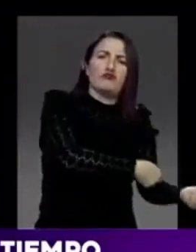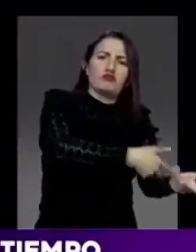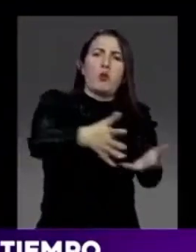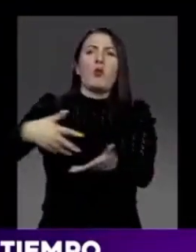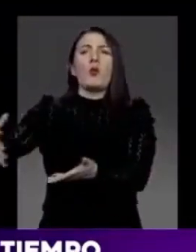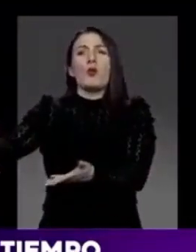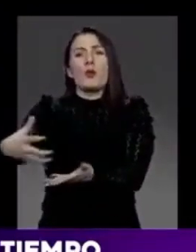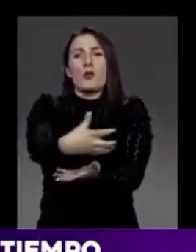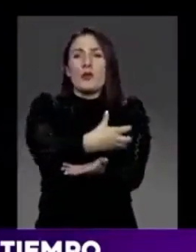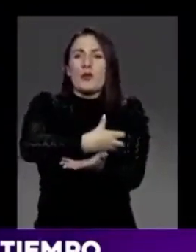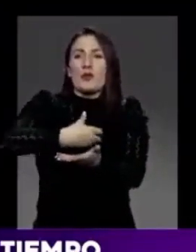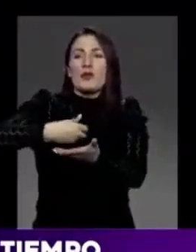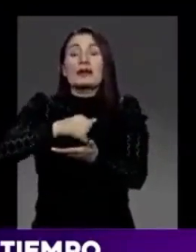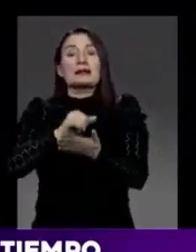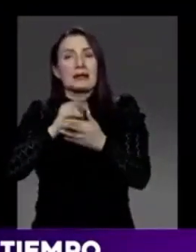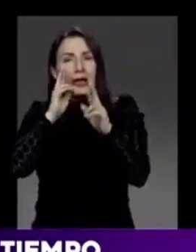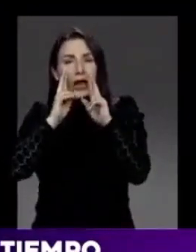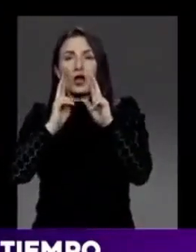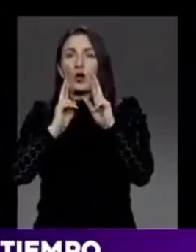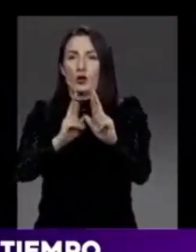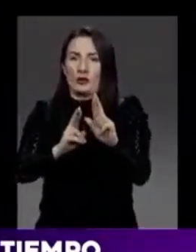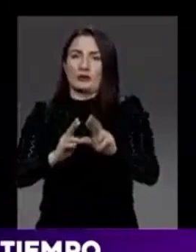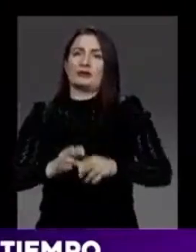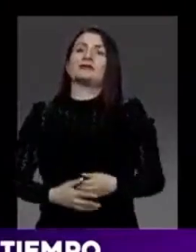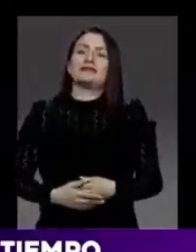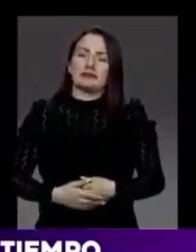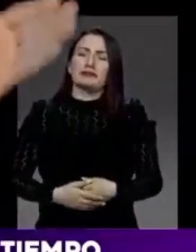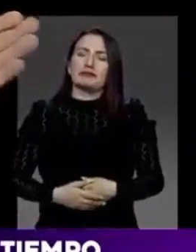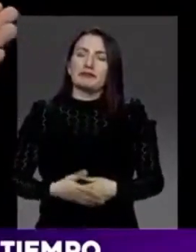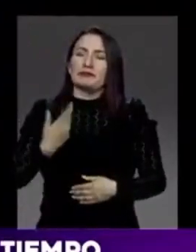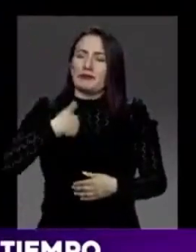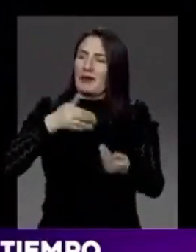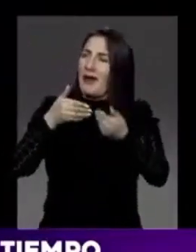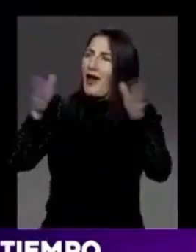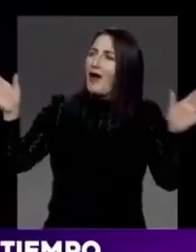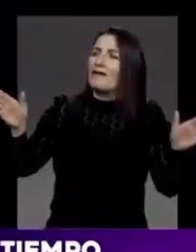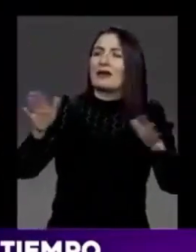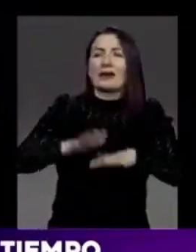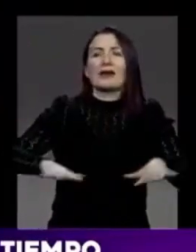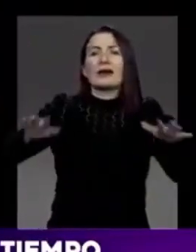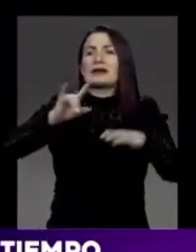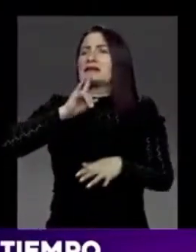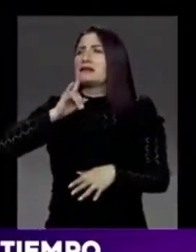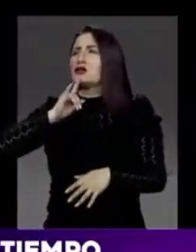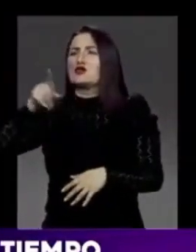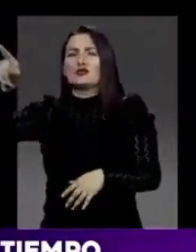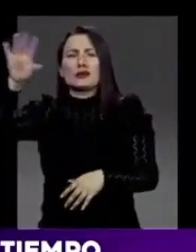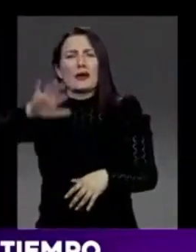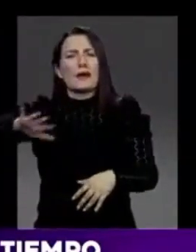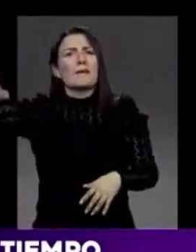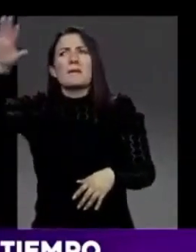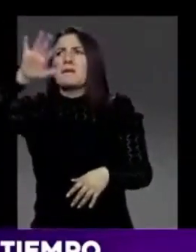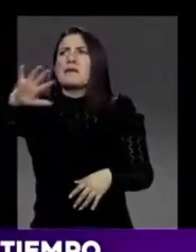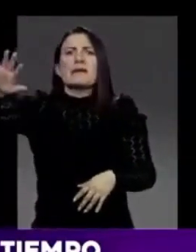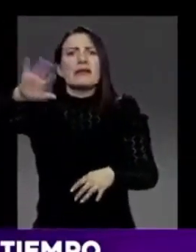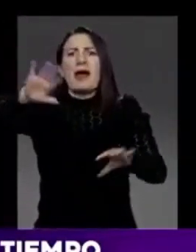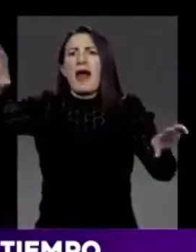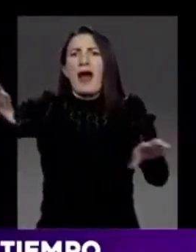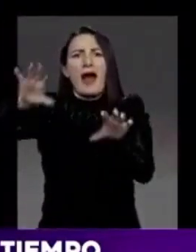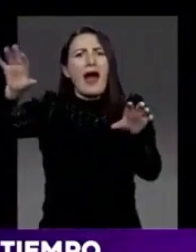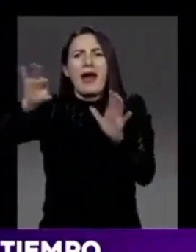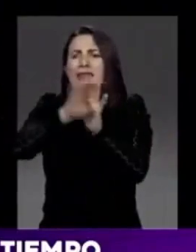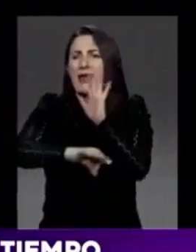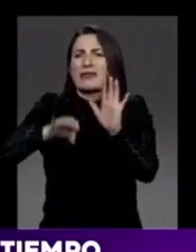por hacer que simplemente reconocer lo que ya tienen y simplemente abrir mercados miren eeuu no hemos hecho absolutamente nada puro